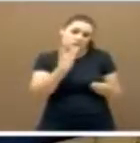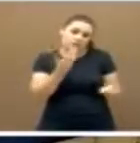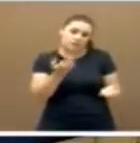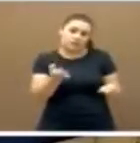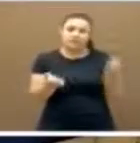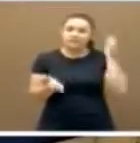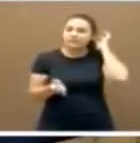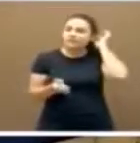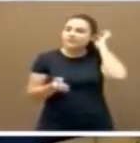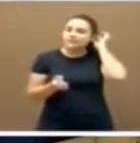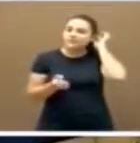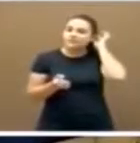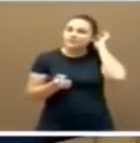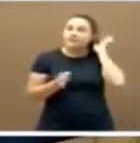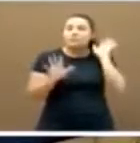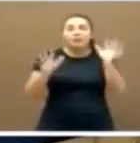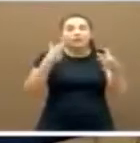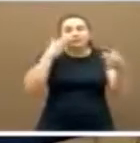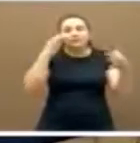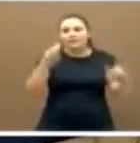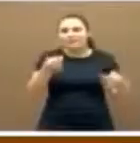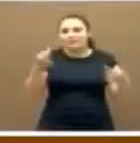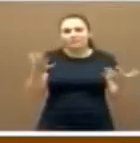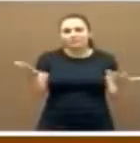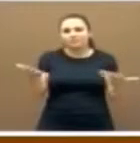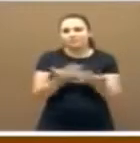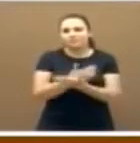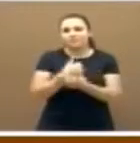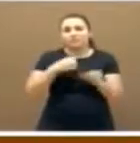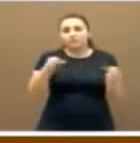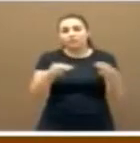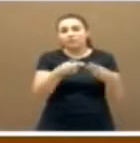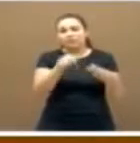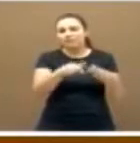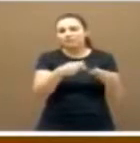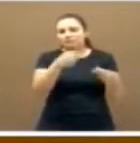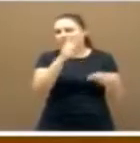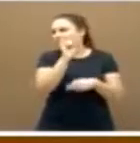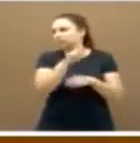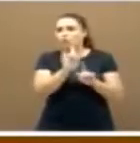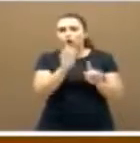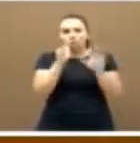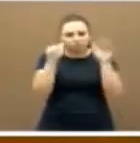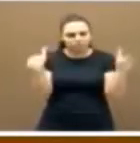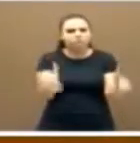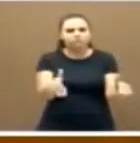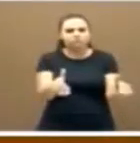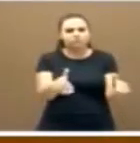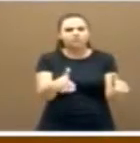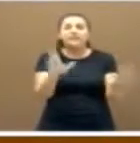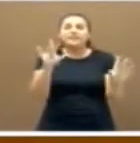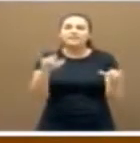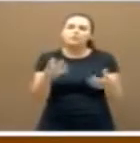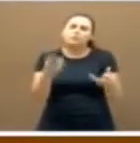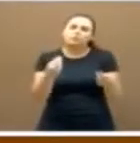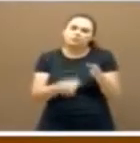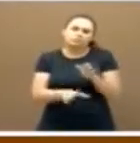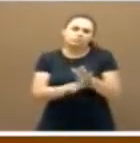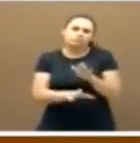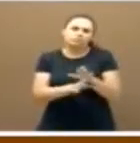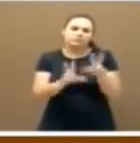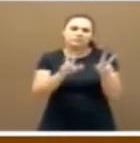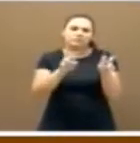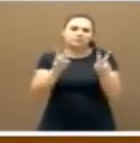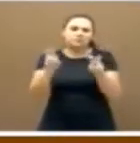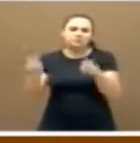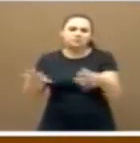pero que rompe y debe romper el corazón de toda la sociedad. Y nos quedan también muchas cuestiones que